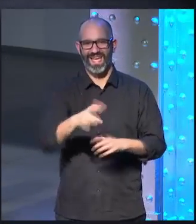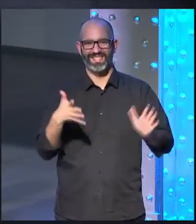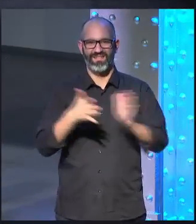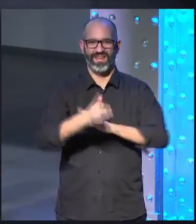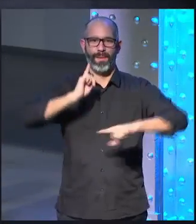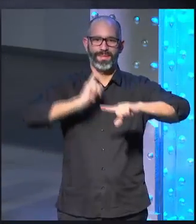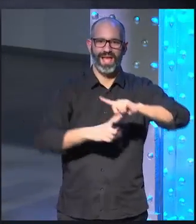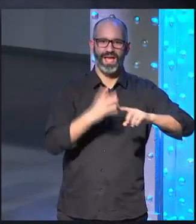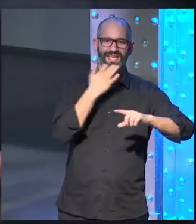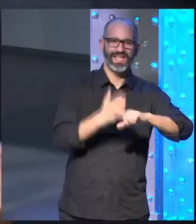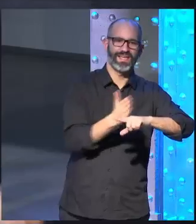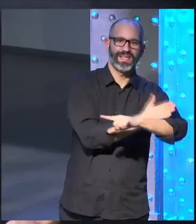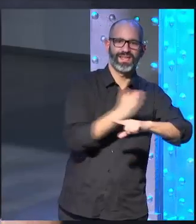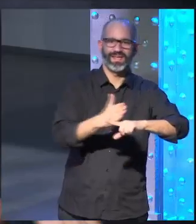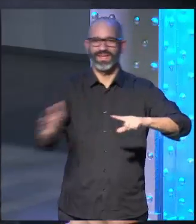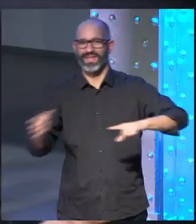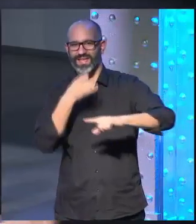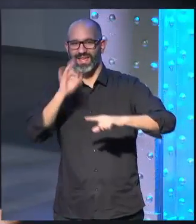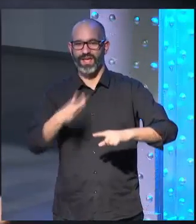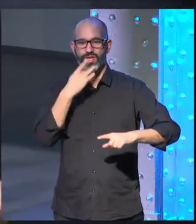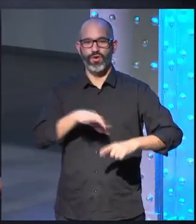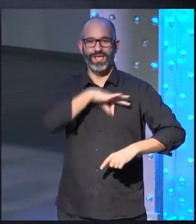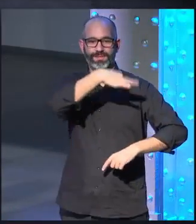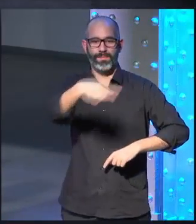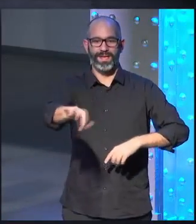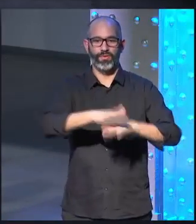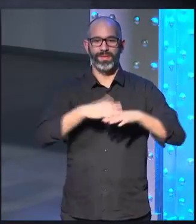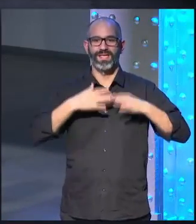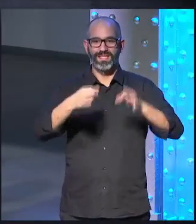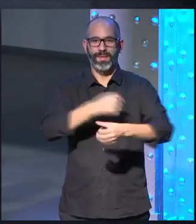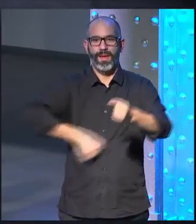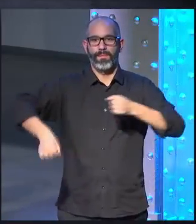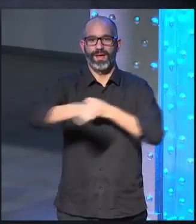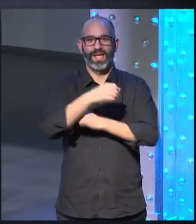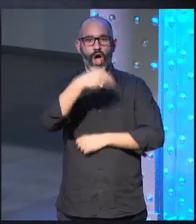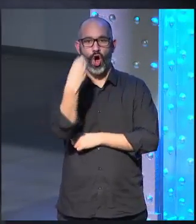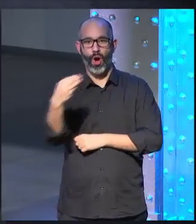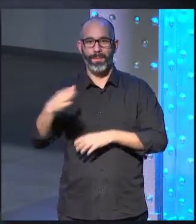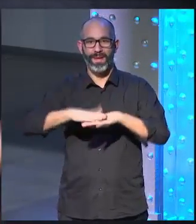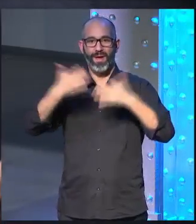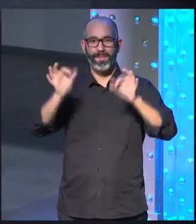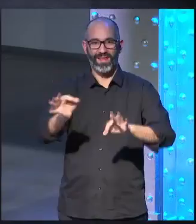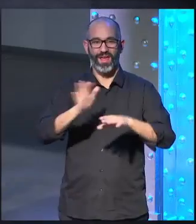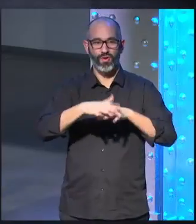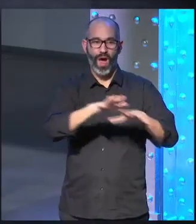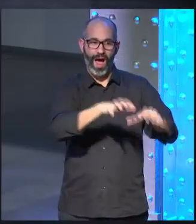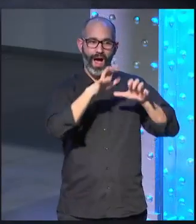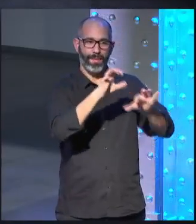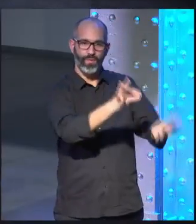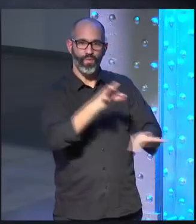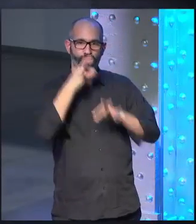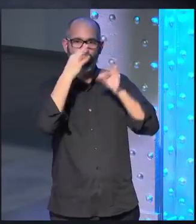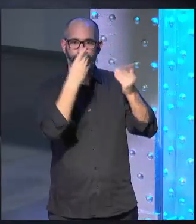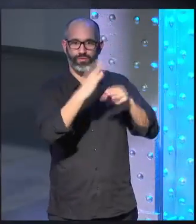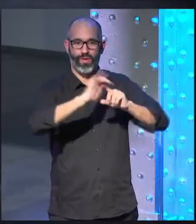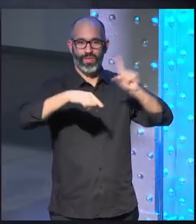Bueno, pues me considero un millennial en espíritu porque estoy siempre con gente joven, pero es verdad que aprendo más de los millennials que lo que yo puedo a lo mejor enseñar.